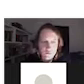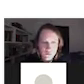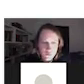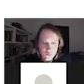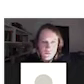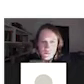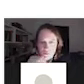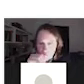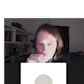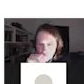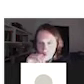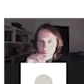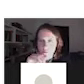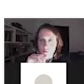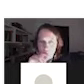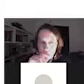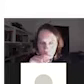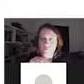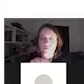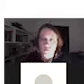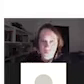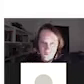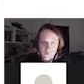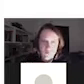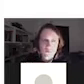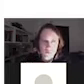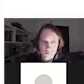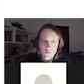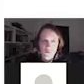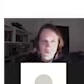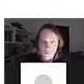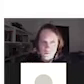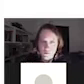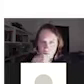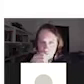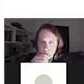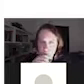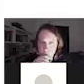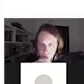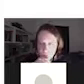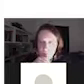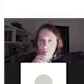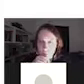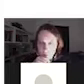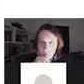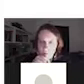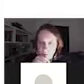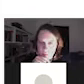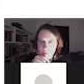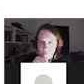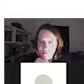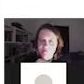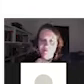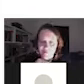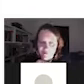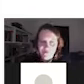haciendo una selección de lo que nos va apareciendo como urgente hablar en cada momento.